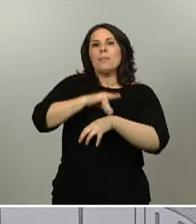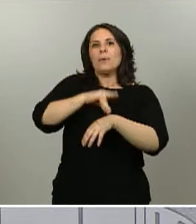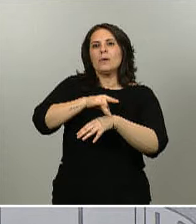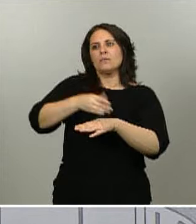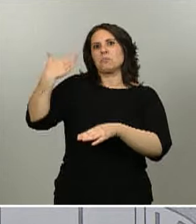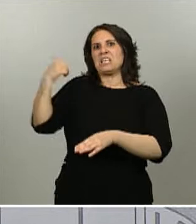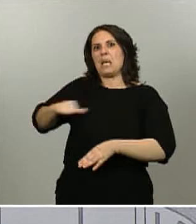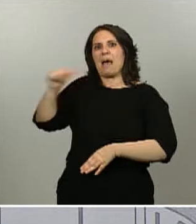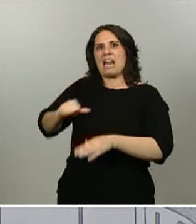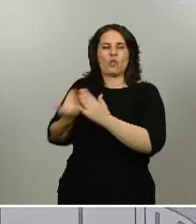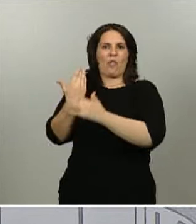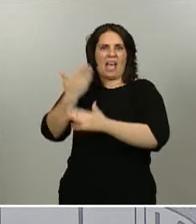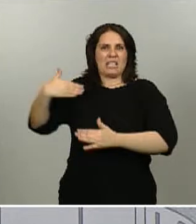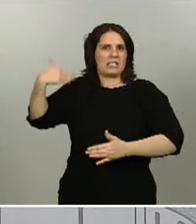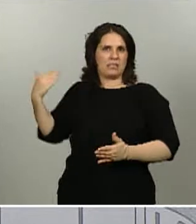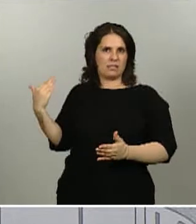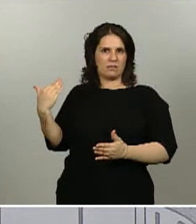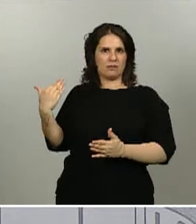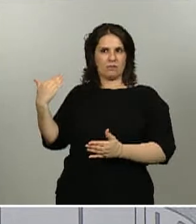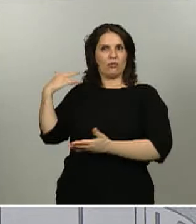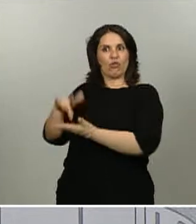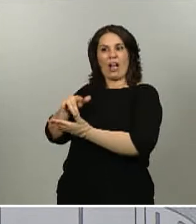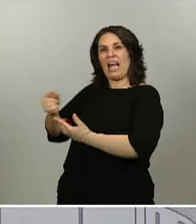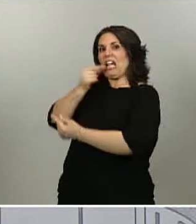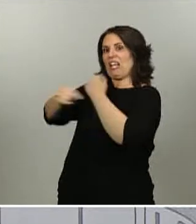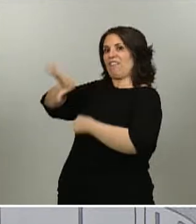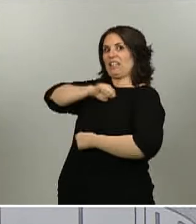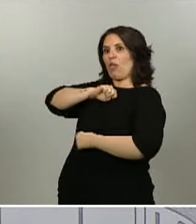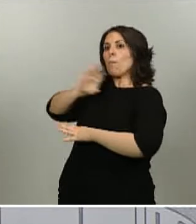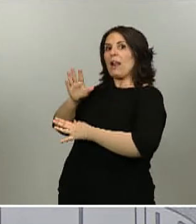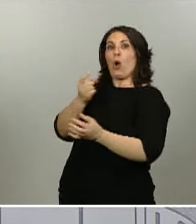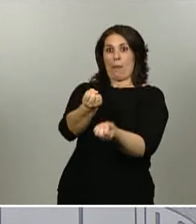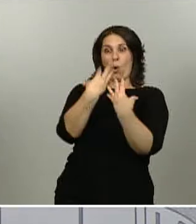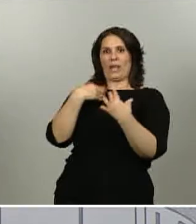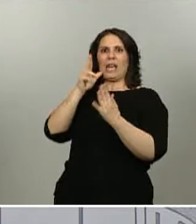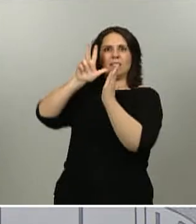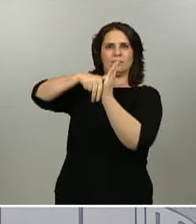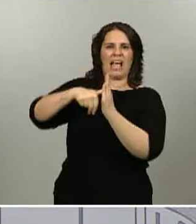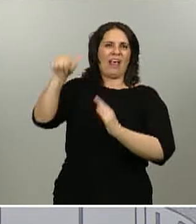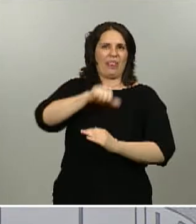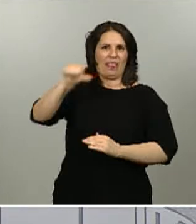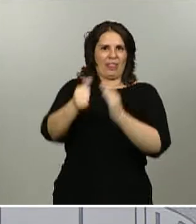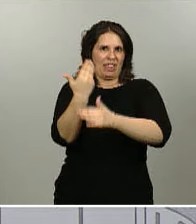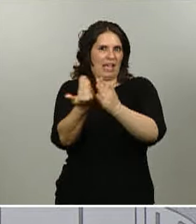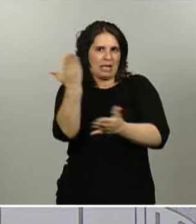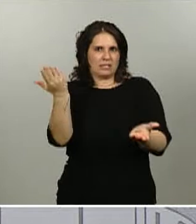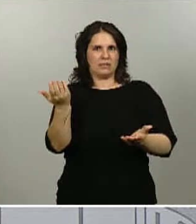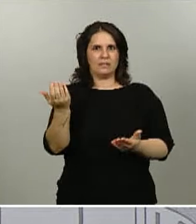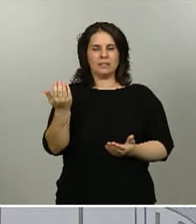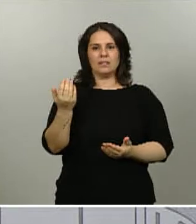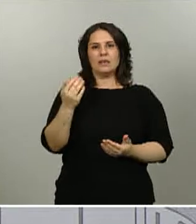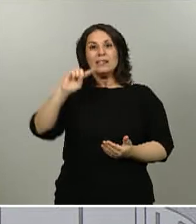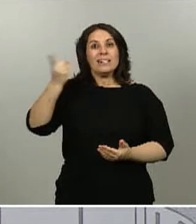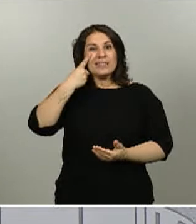semanas antes. Y en alguna ocasión creo que hemos tenido que explicar muy detalladamente lo que significaban algunos incrementos extraños en los